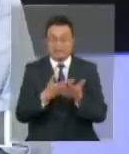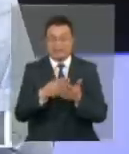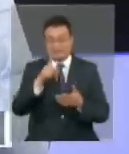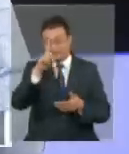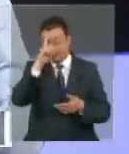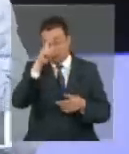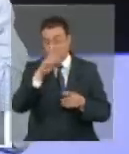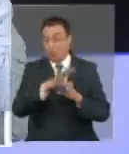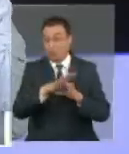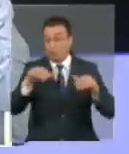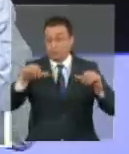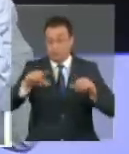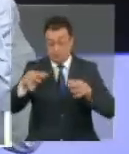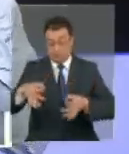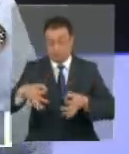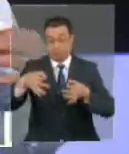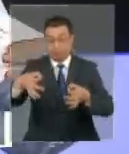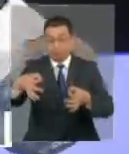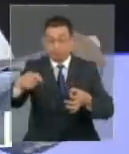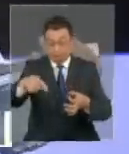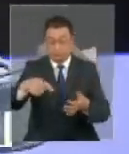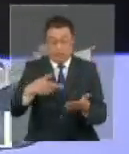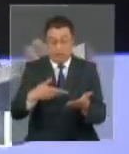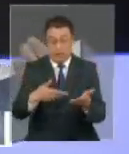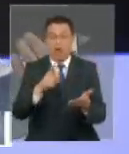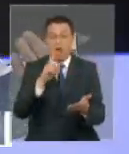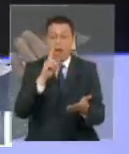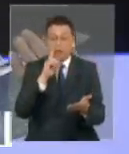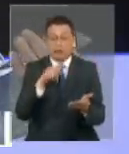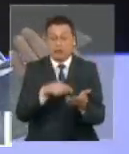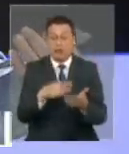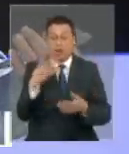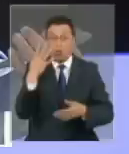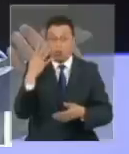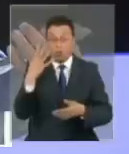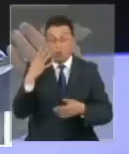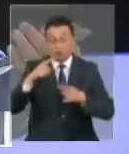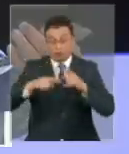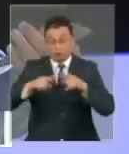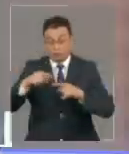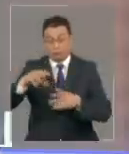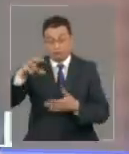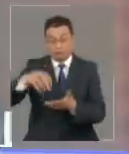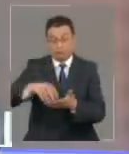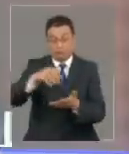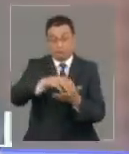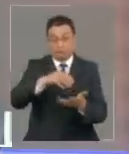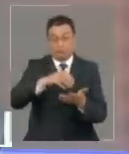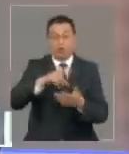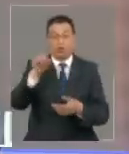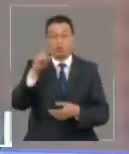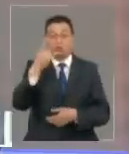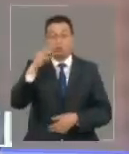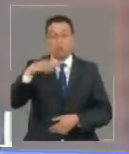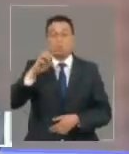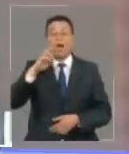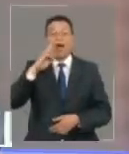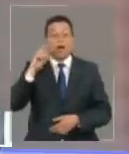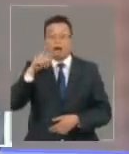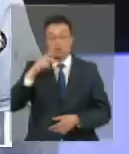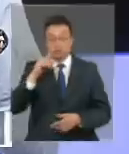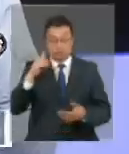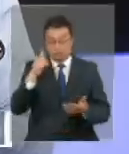hoy día hay una presentación al servicio de salud, donde tenemos 4 territorios que están sumariados